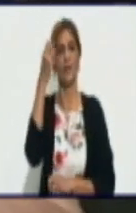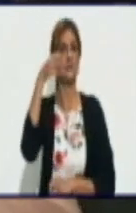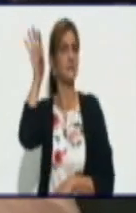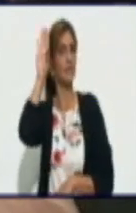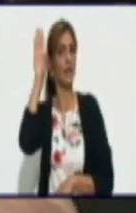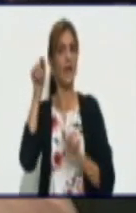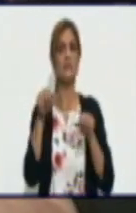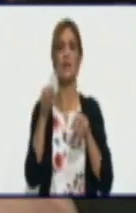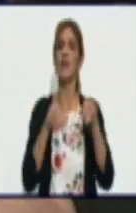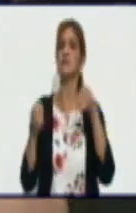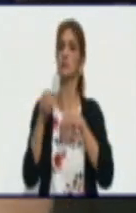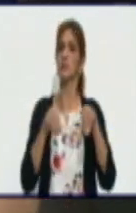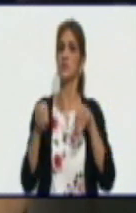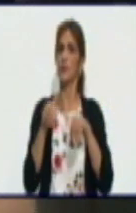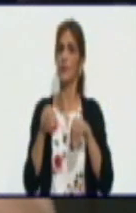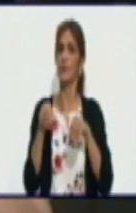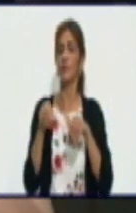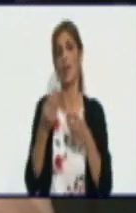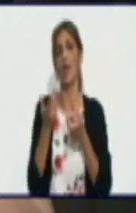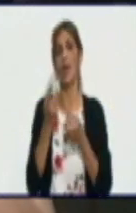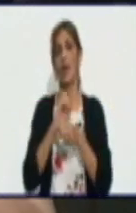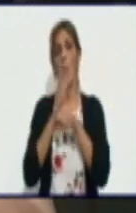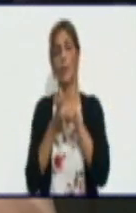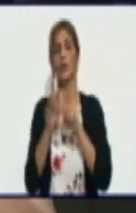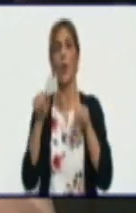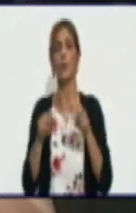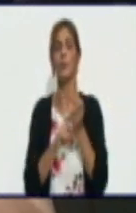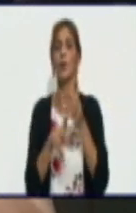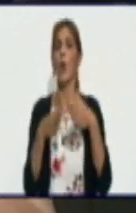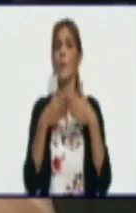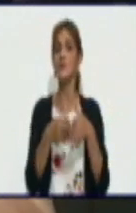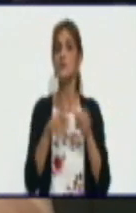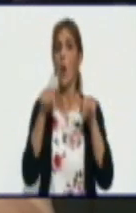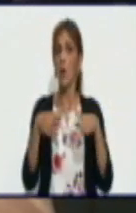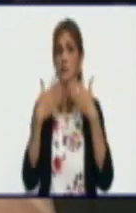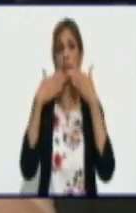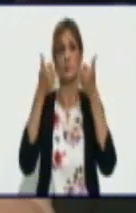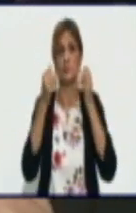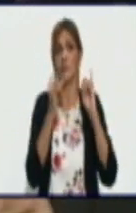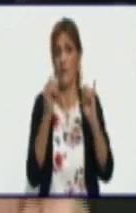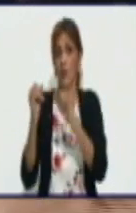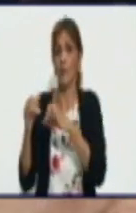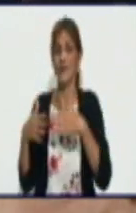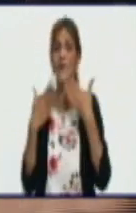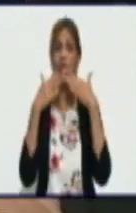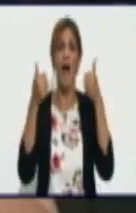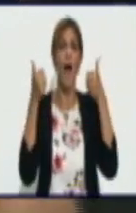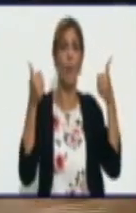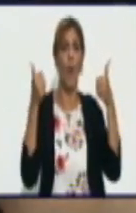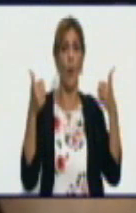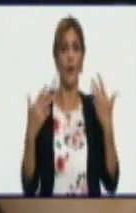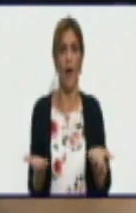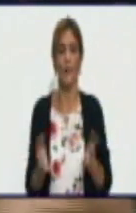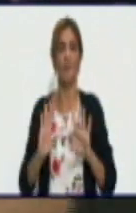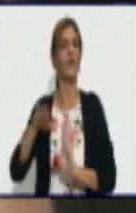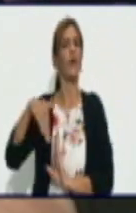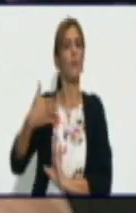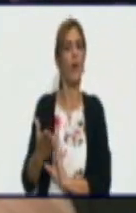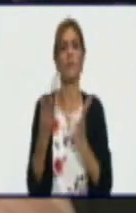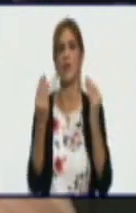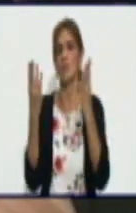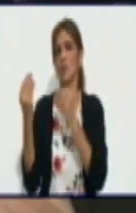la situación hoy de la provincia, bastante favorable, yo diría en estos momentos, después de varias semanas atrás con